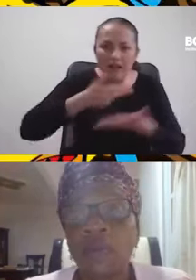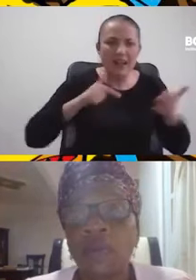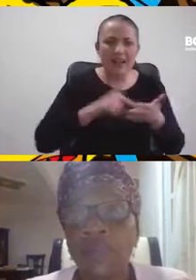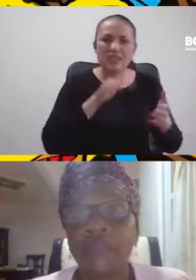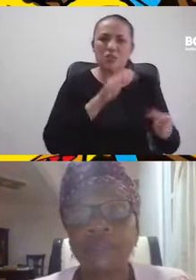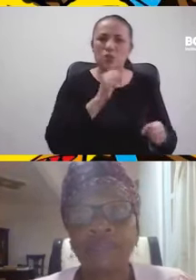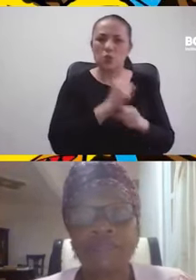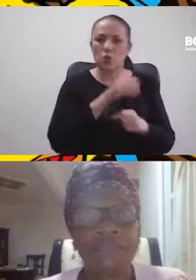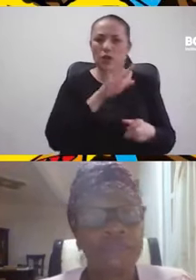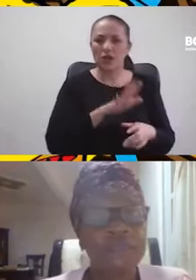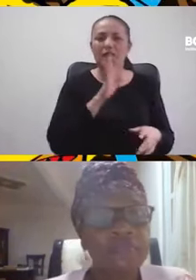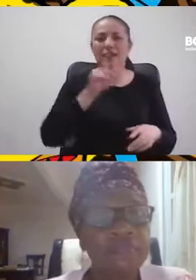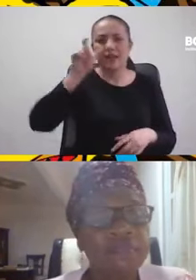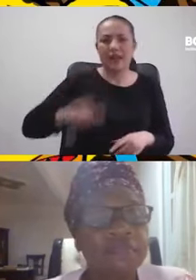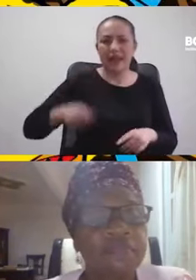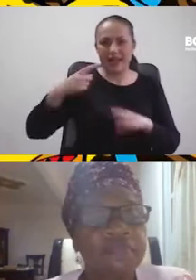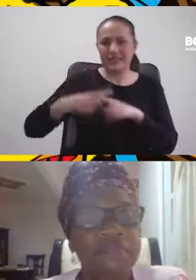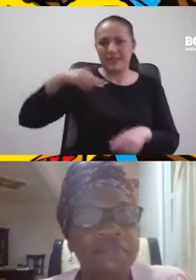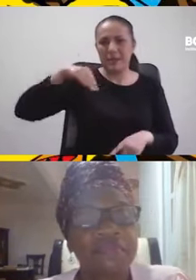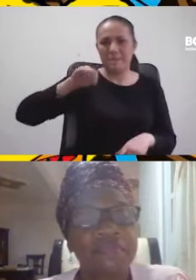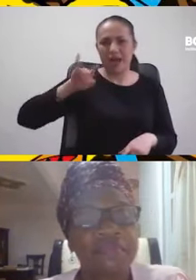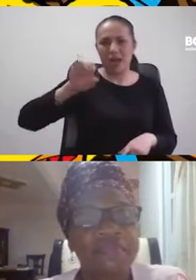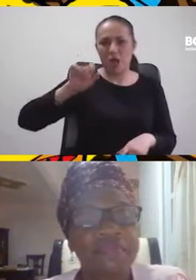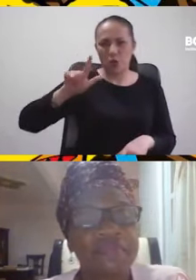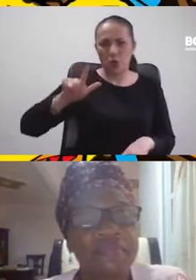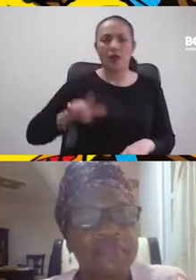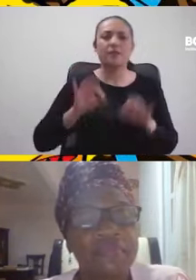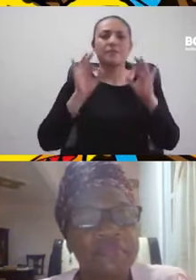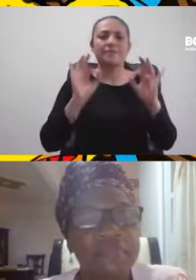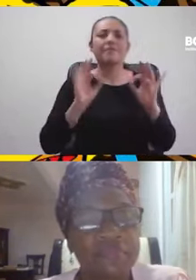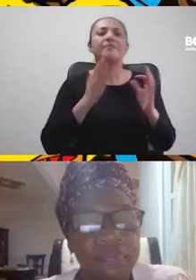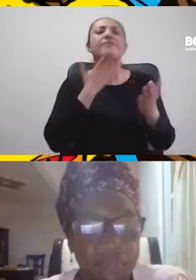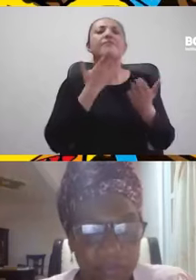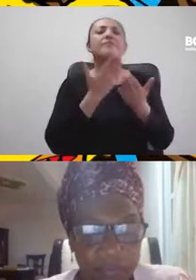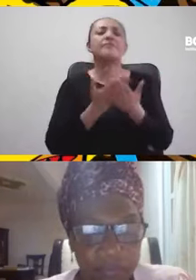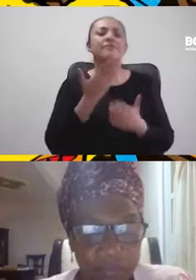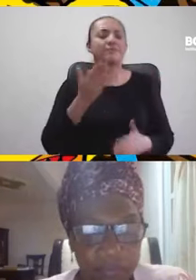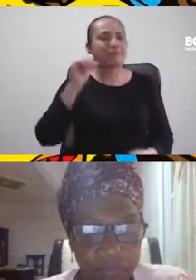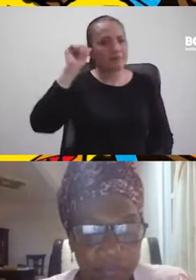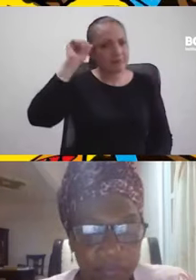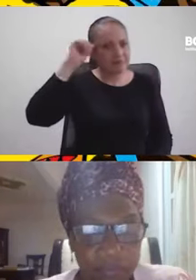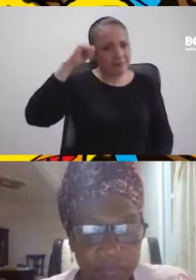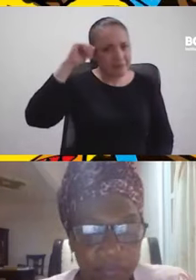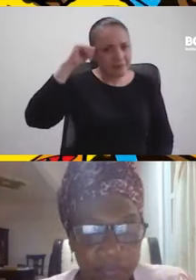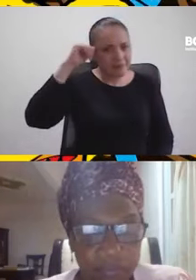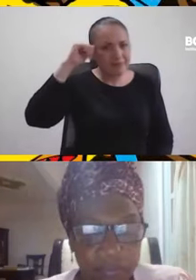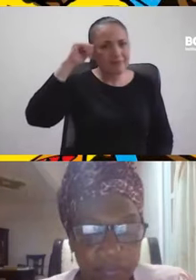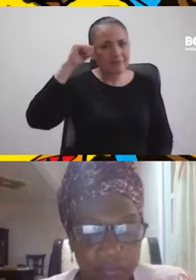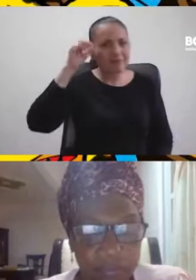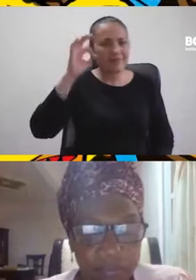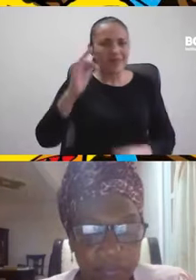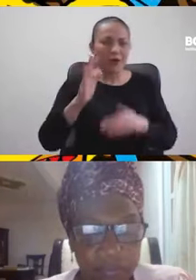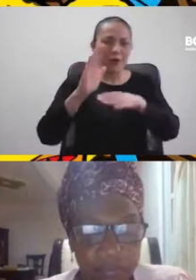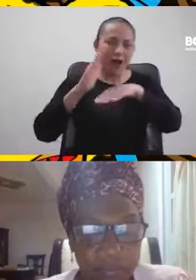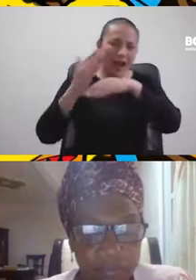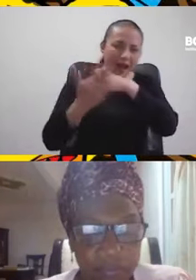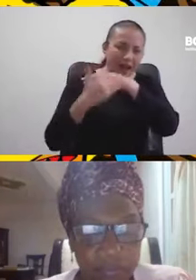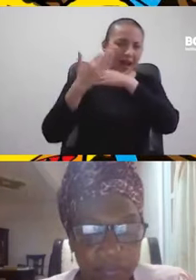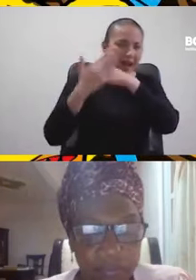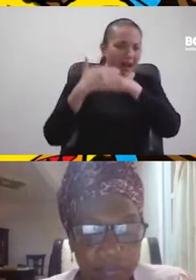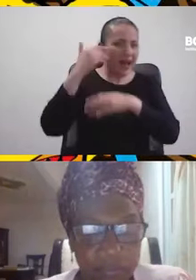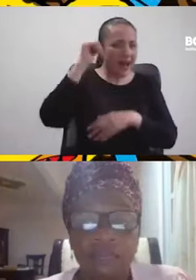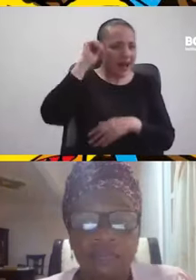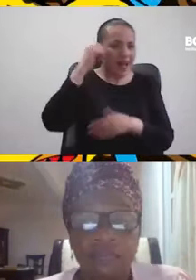Manuel Zapata Olivella. Bien, gracias, recordarlo siempre por en este